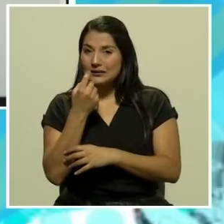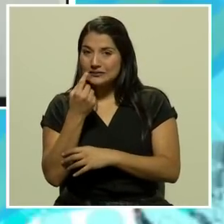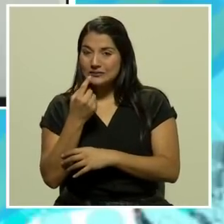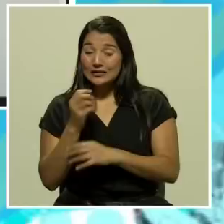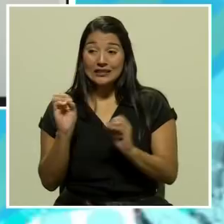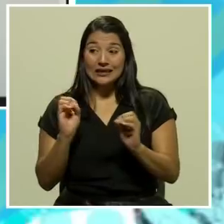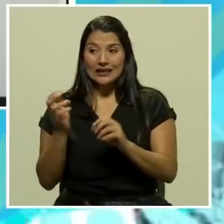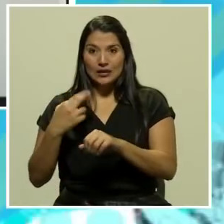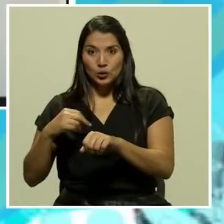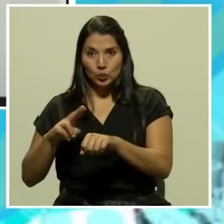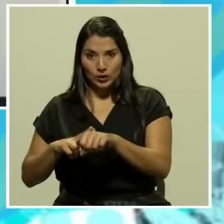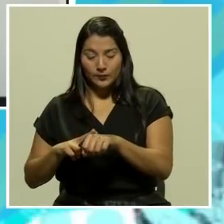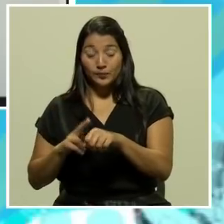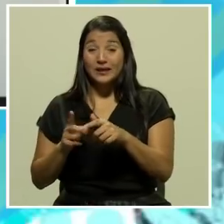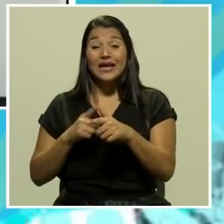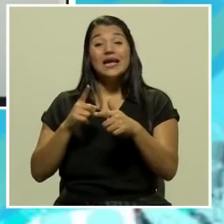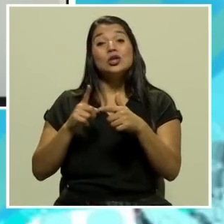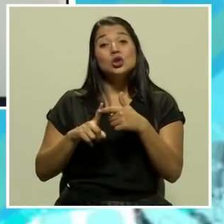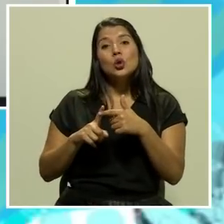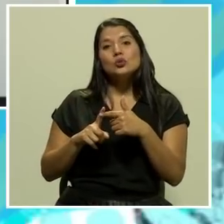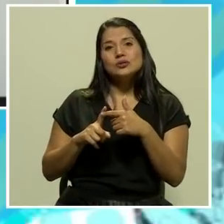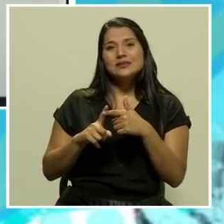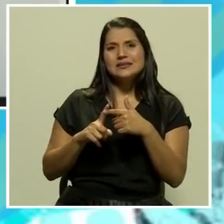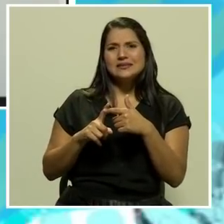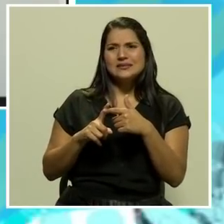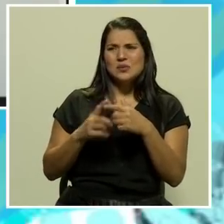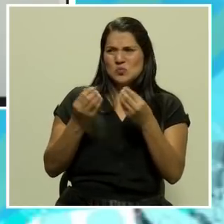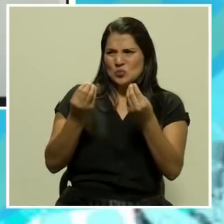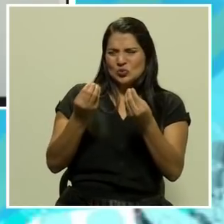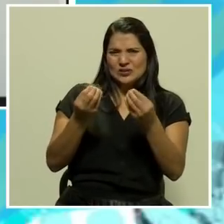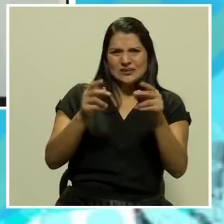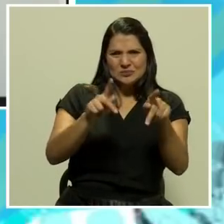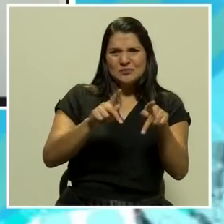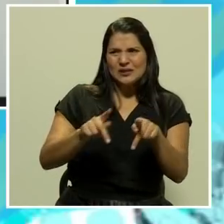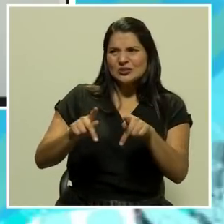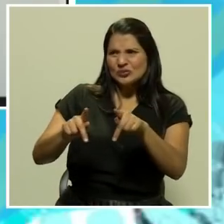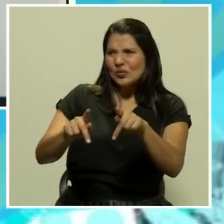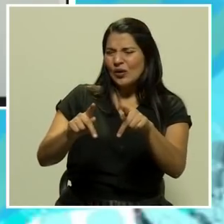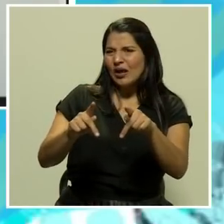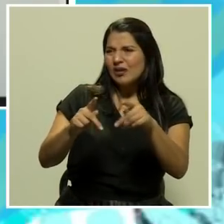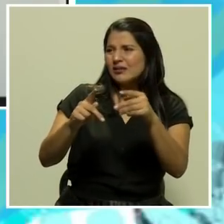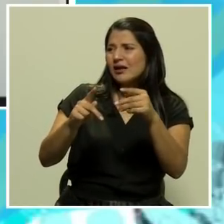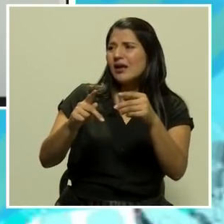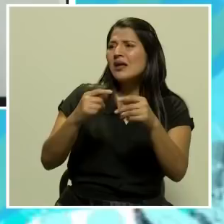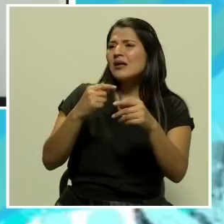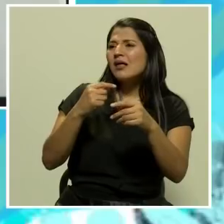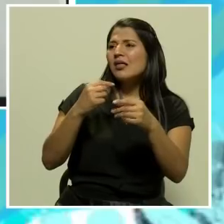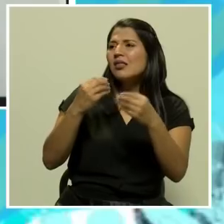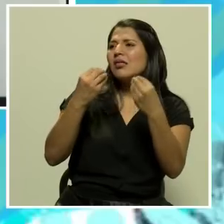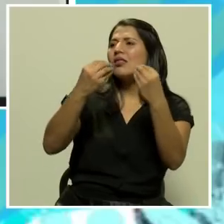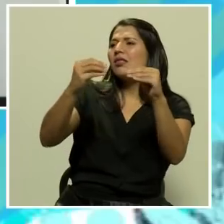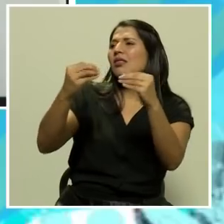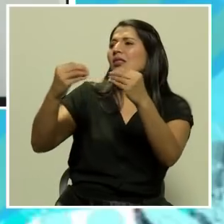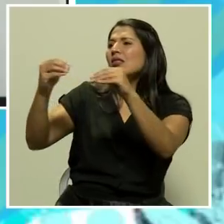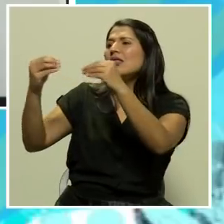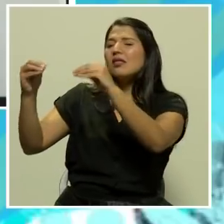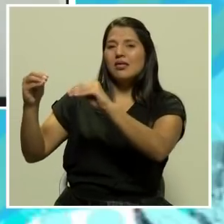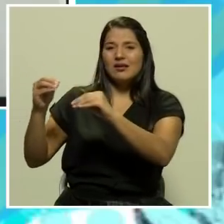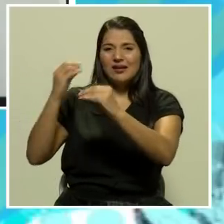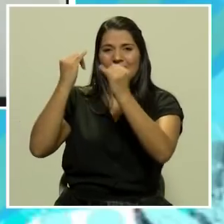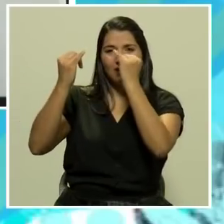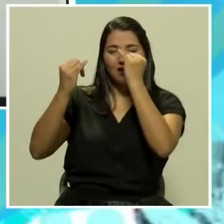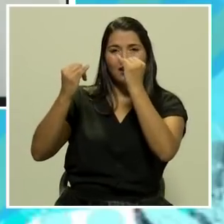medicina naturista. Entonces estos vendedores de ilusiones, inclusive hay también vendedores de ilusiones centroamericanos, ¿verdad?, han hecho que